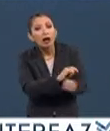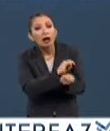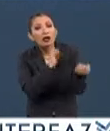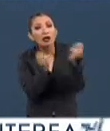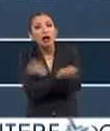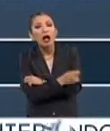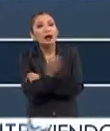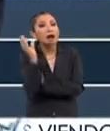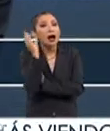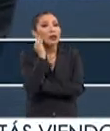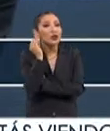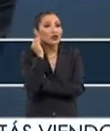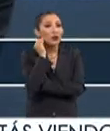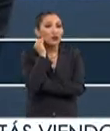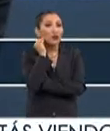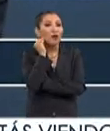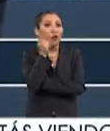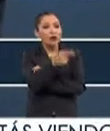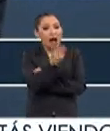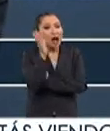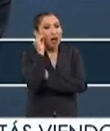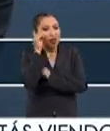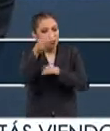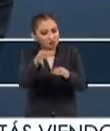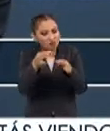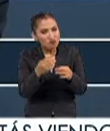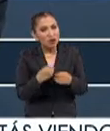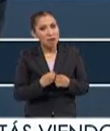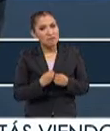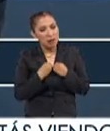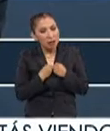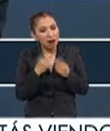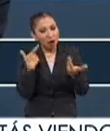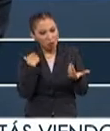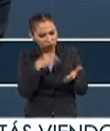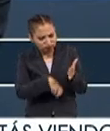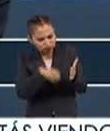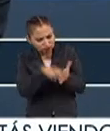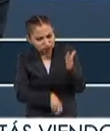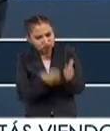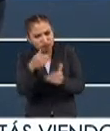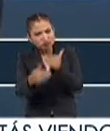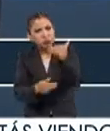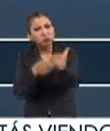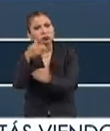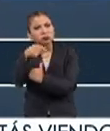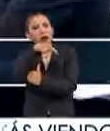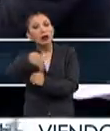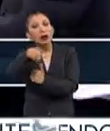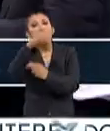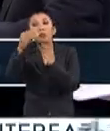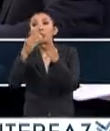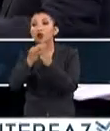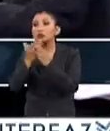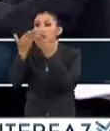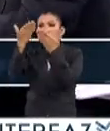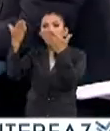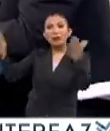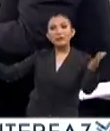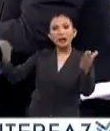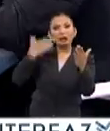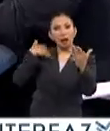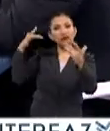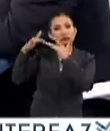de la radio. Es decir, una radio viva, una radio que se reinventa y una radio donde el mundo está abierto